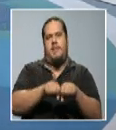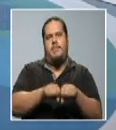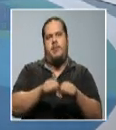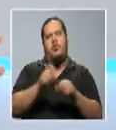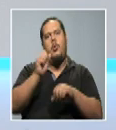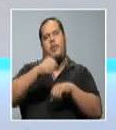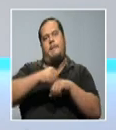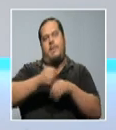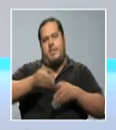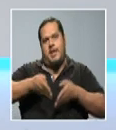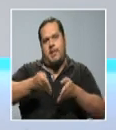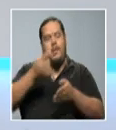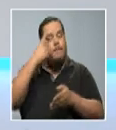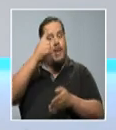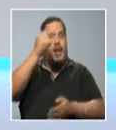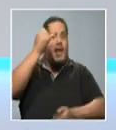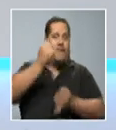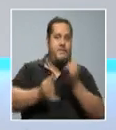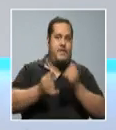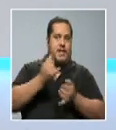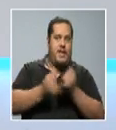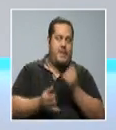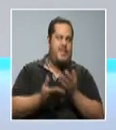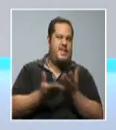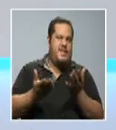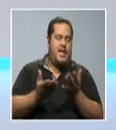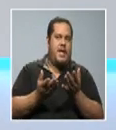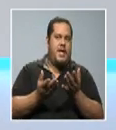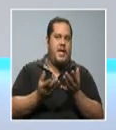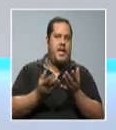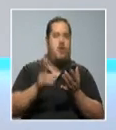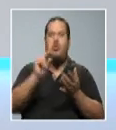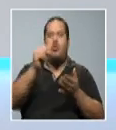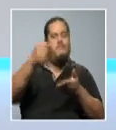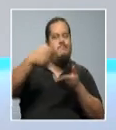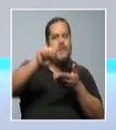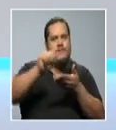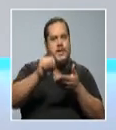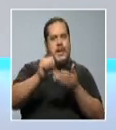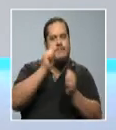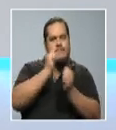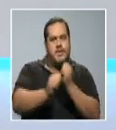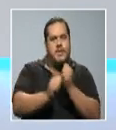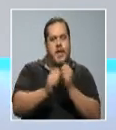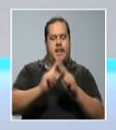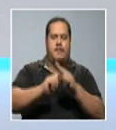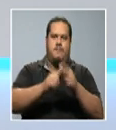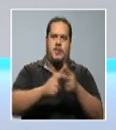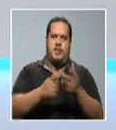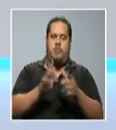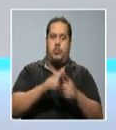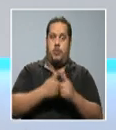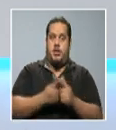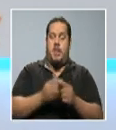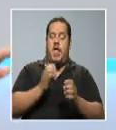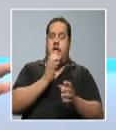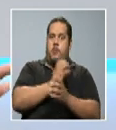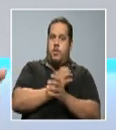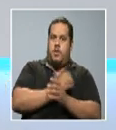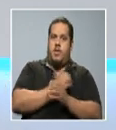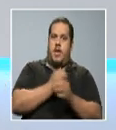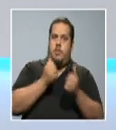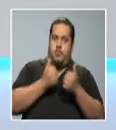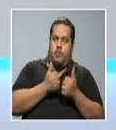camino para al final calificar a la obtención de un crédito. Entonces, cuidar muy bien el balance entre